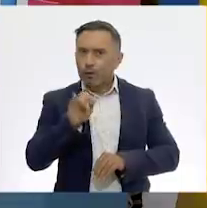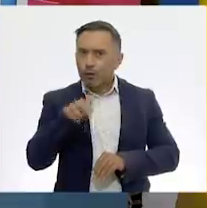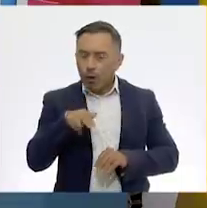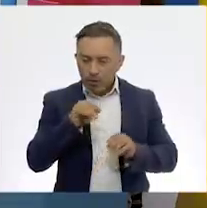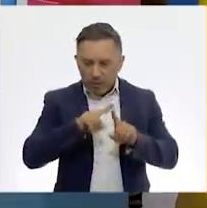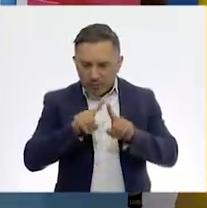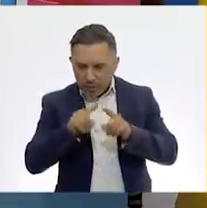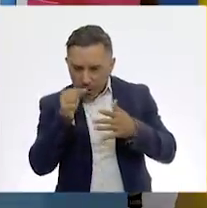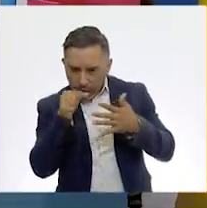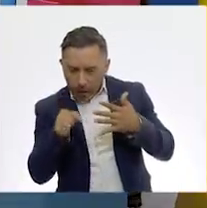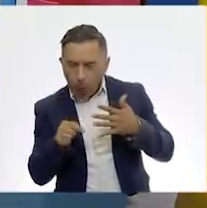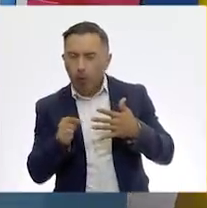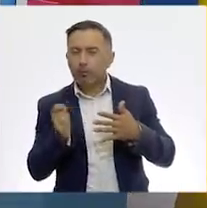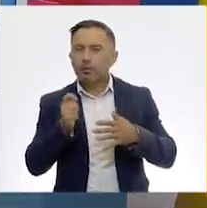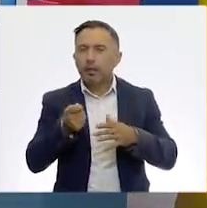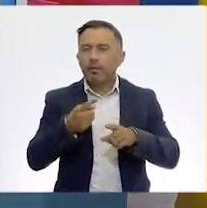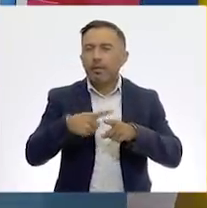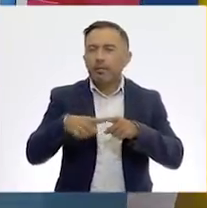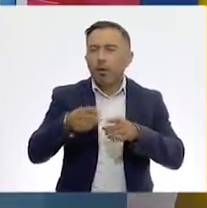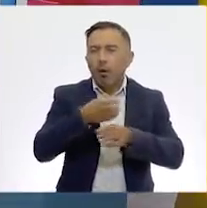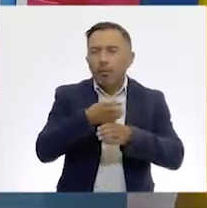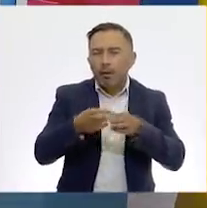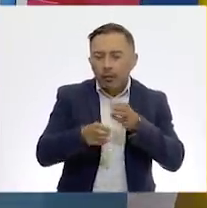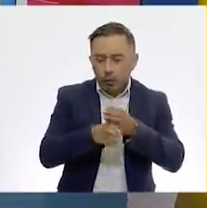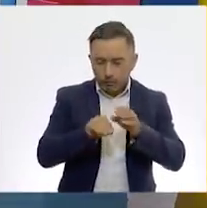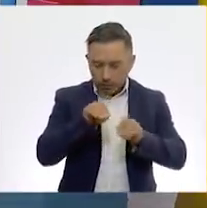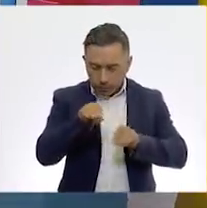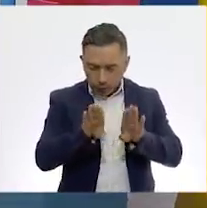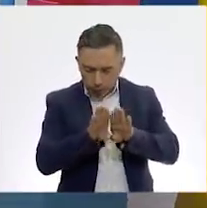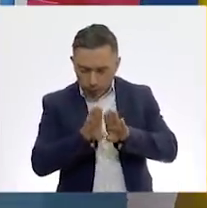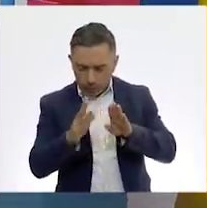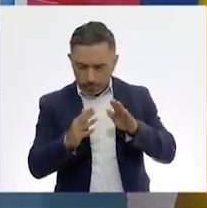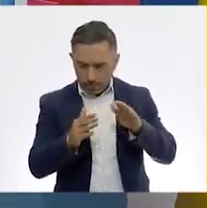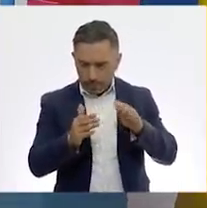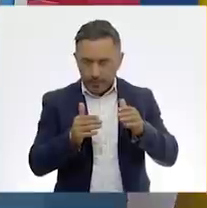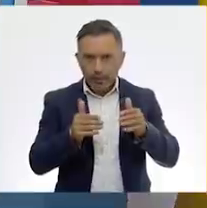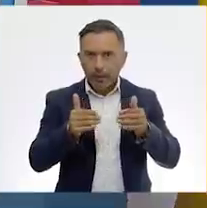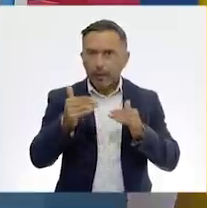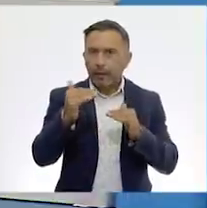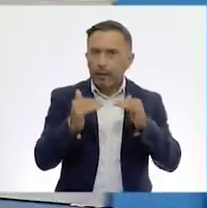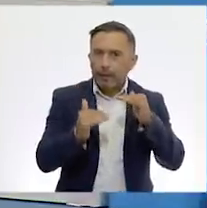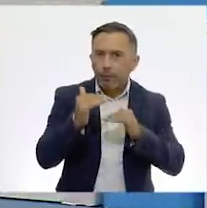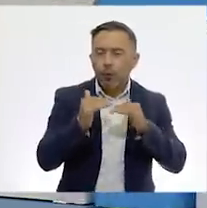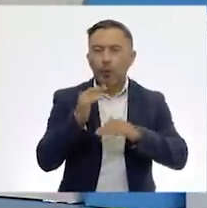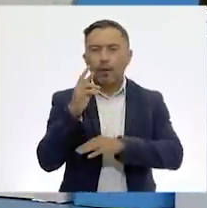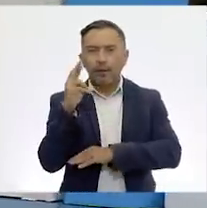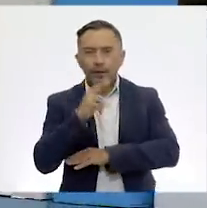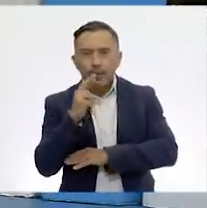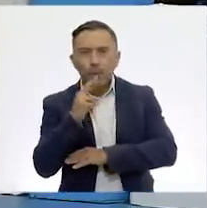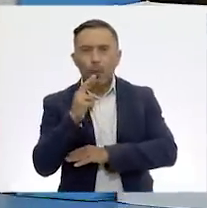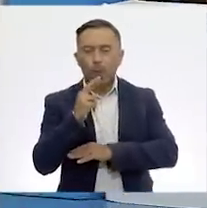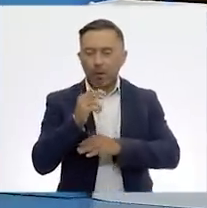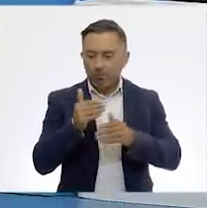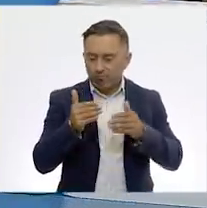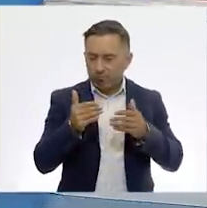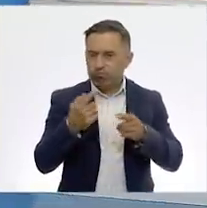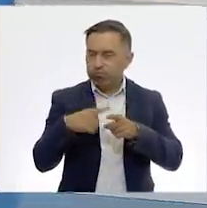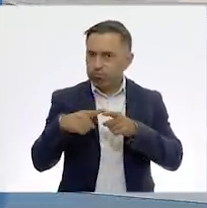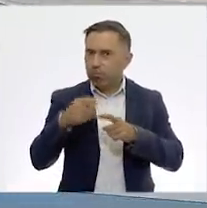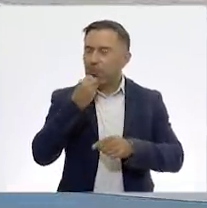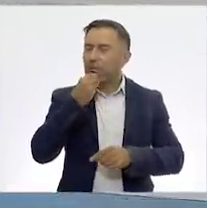juego de objetos en el espacio, ¿no? Distribución, equilibrio, ritmo y está muy